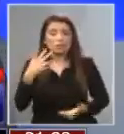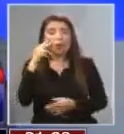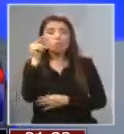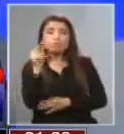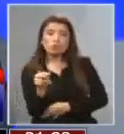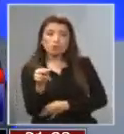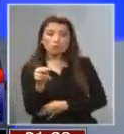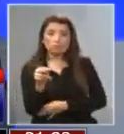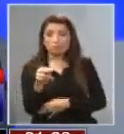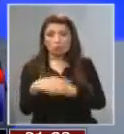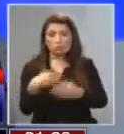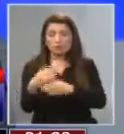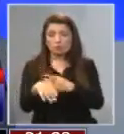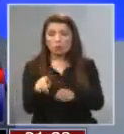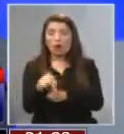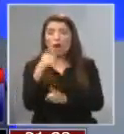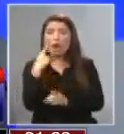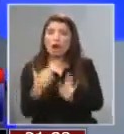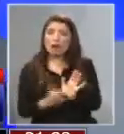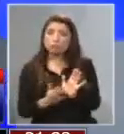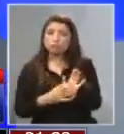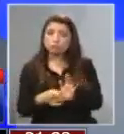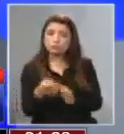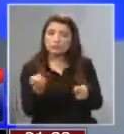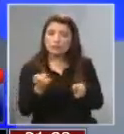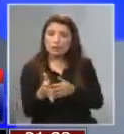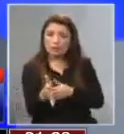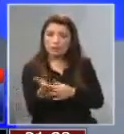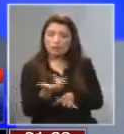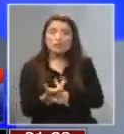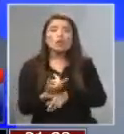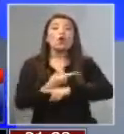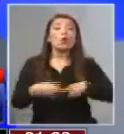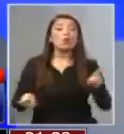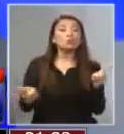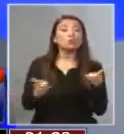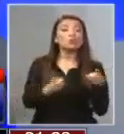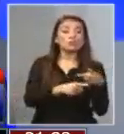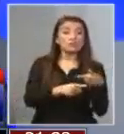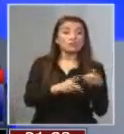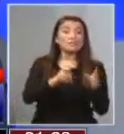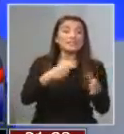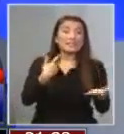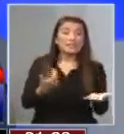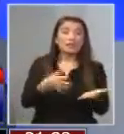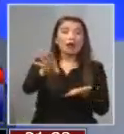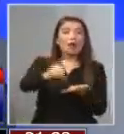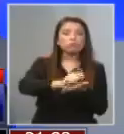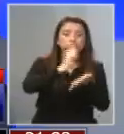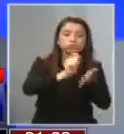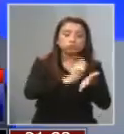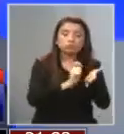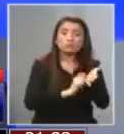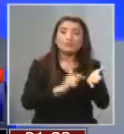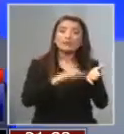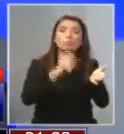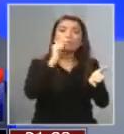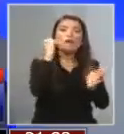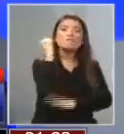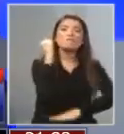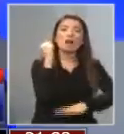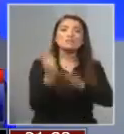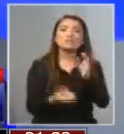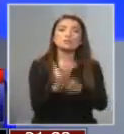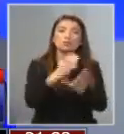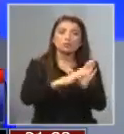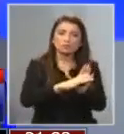una cosa distinta cuando se trata de sentarse a escribir las bases para la nueva Constitución. Porque es bien difícil que cuando llegue el momento de sentarse